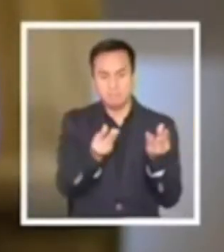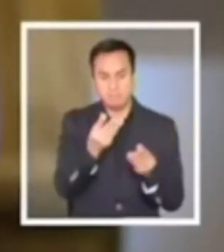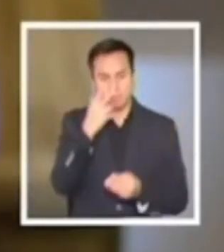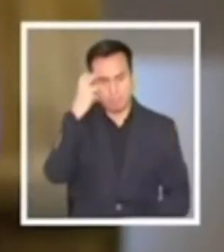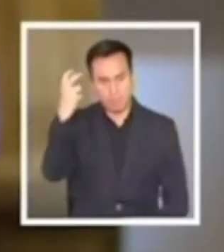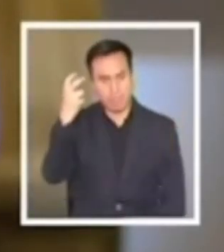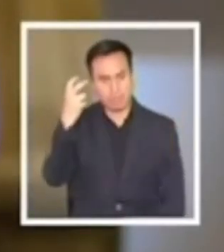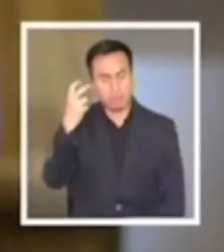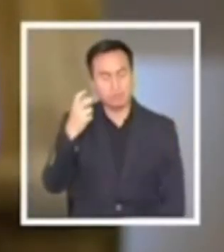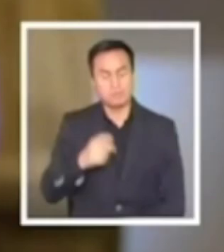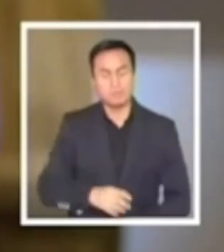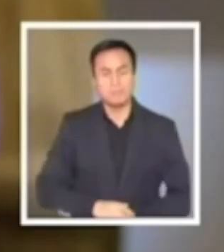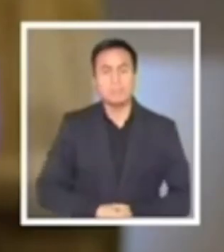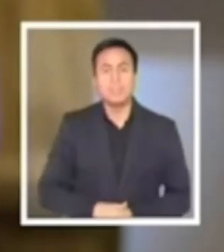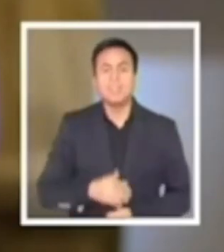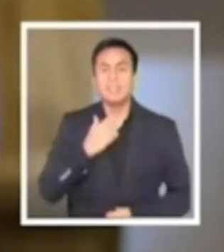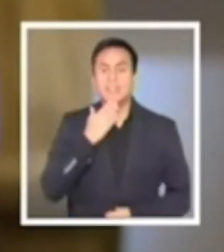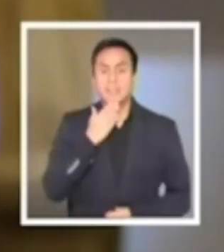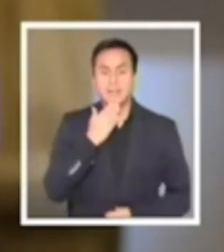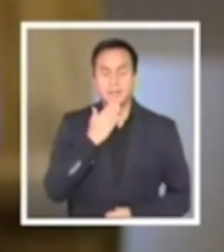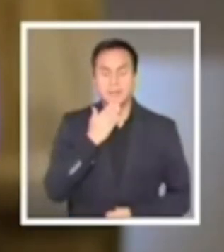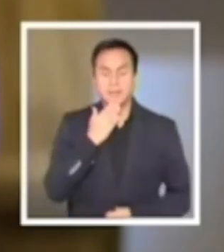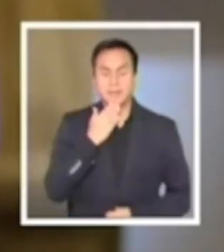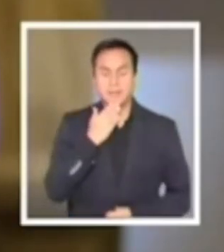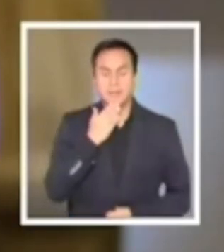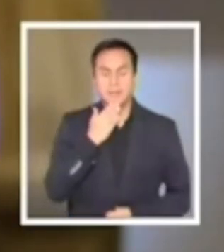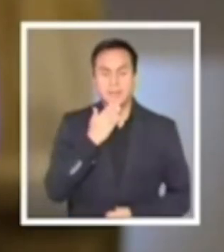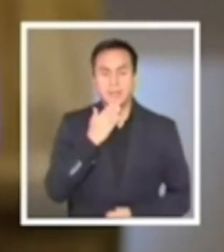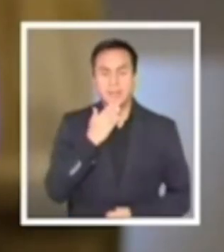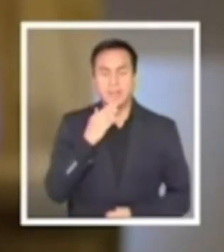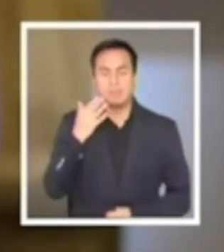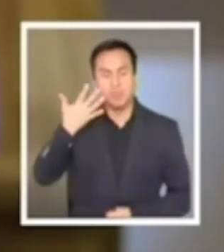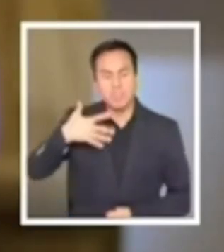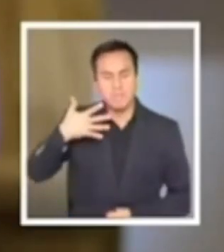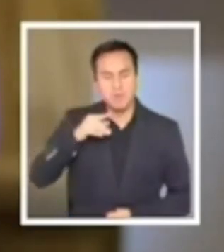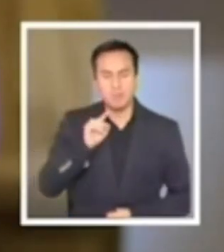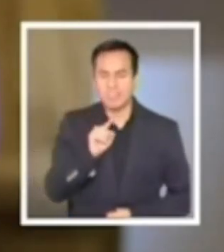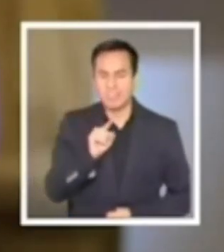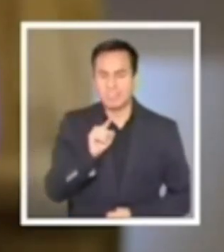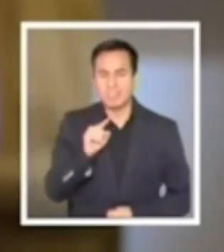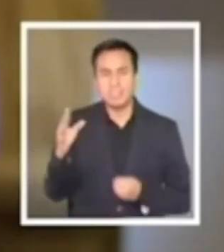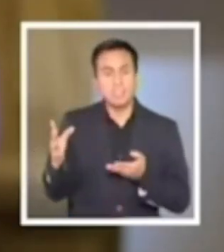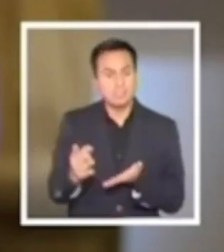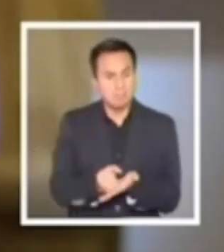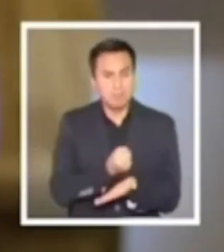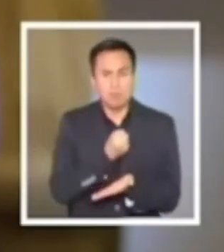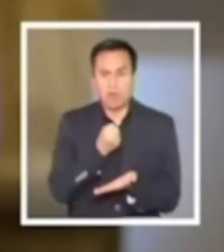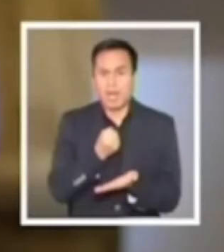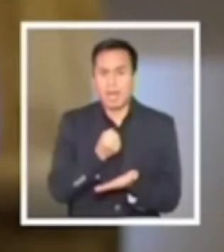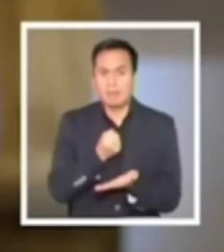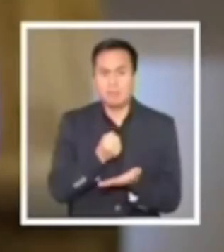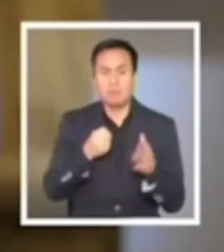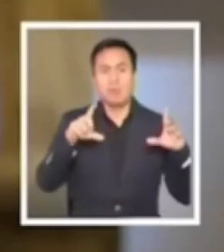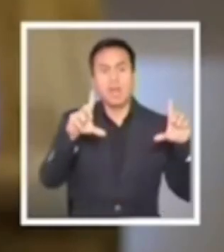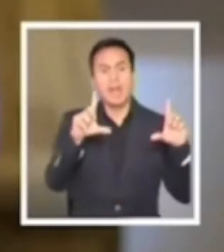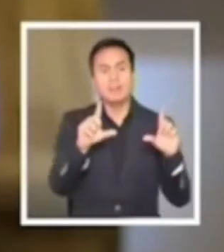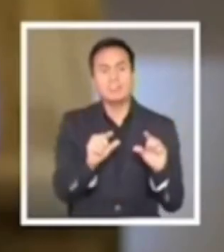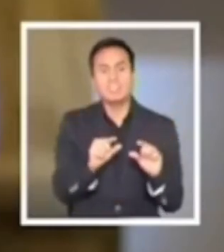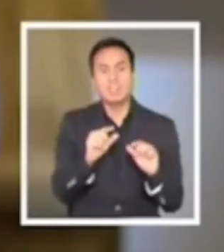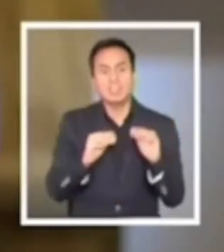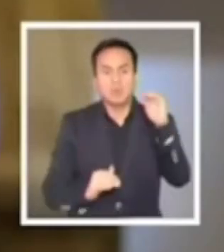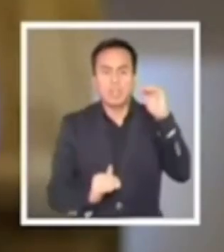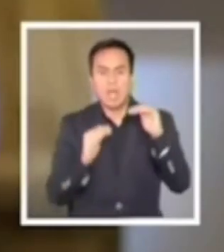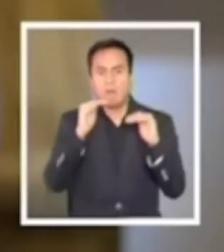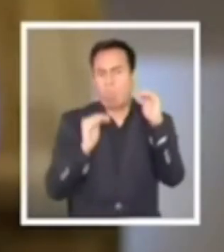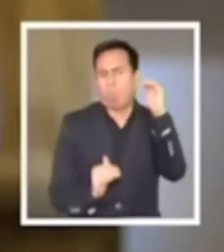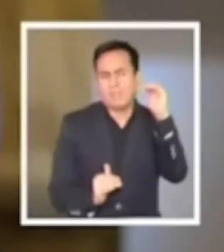de fraternidad y ese anhelo de seguir construyendo una auténtica democracia. También le presentábamos desde muy, muy temprano la llegada